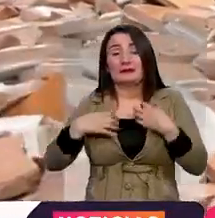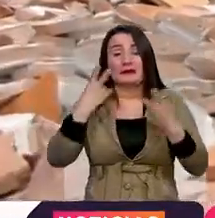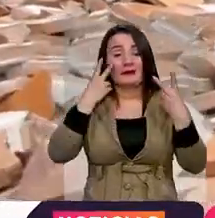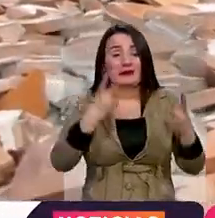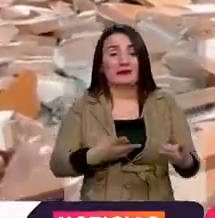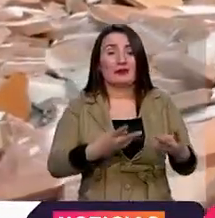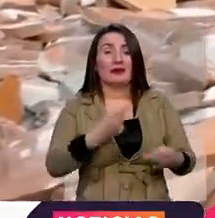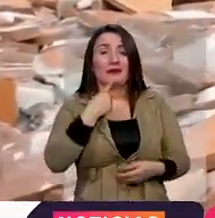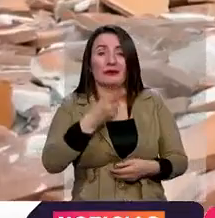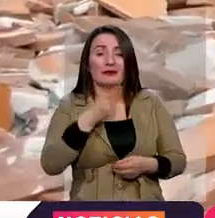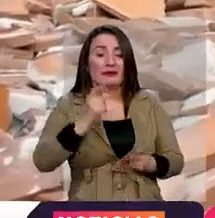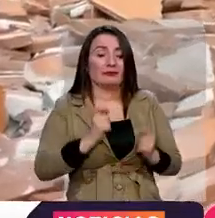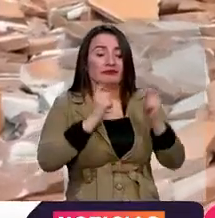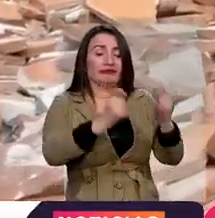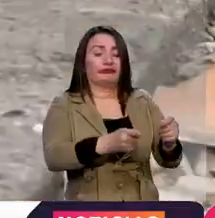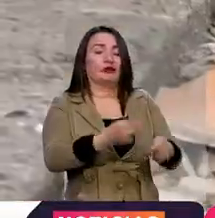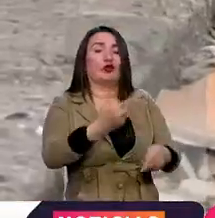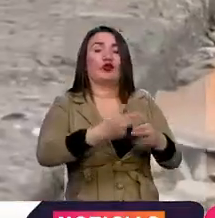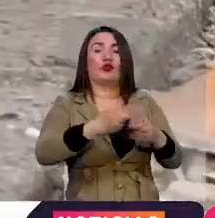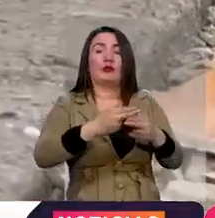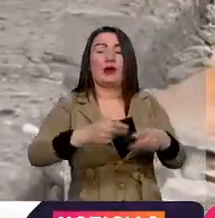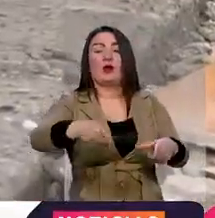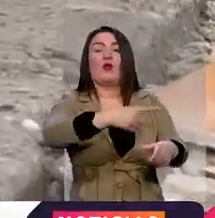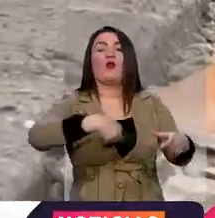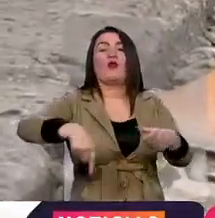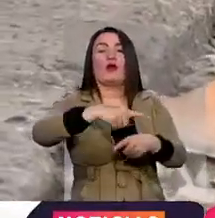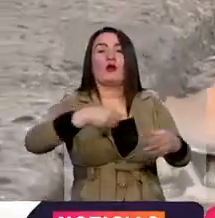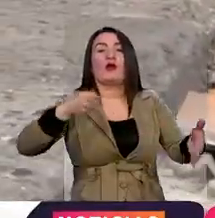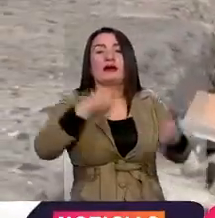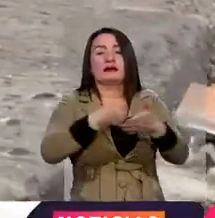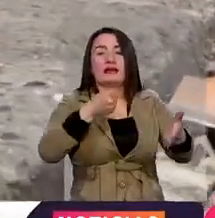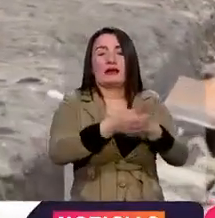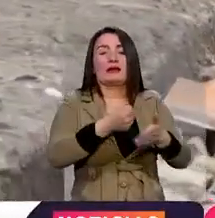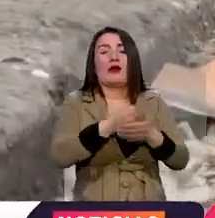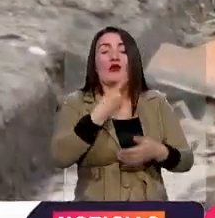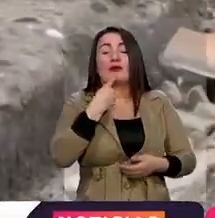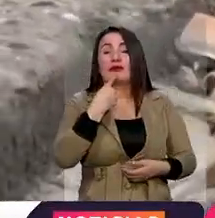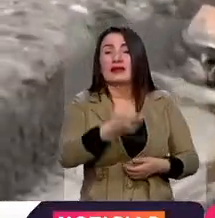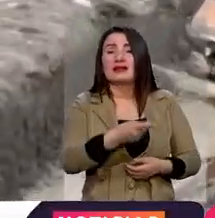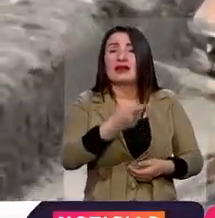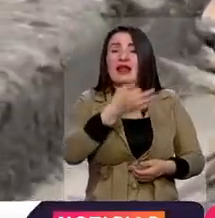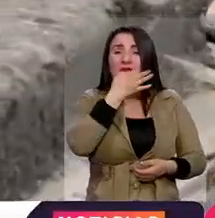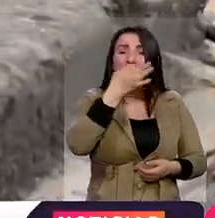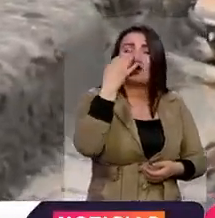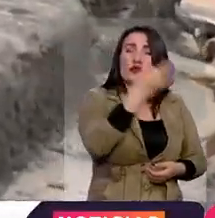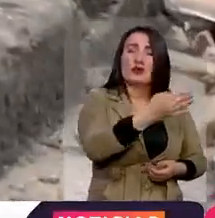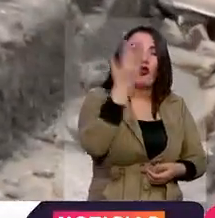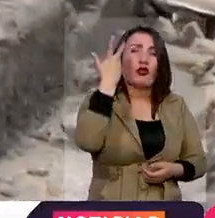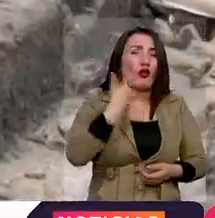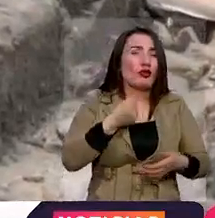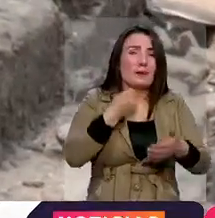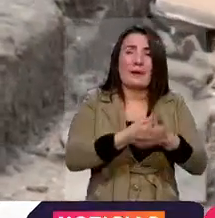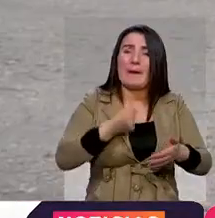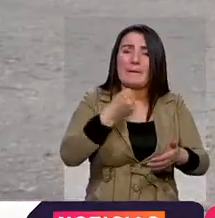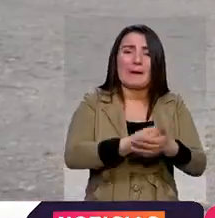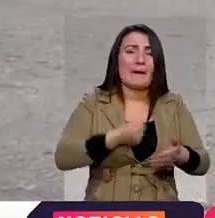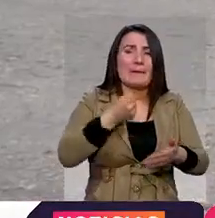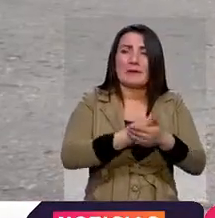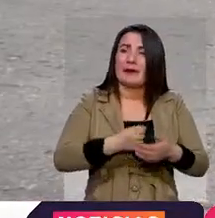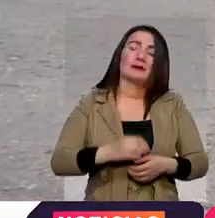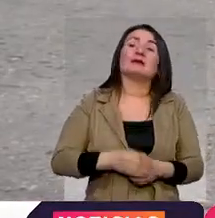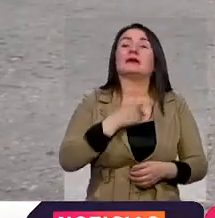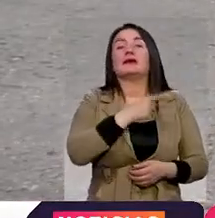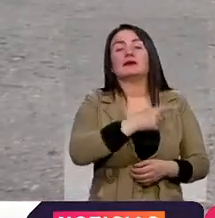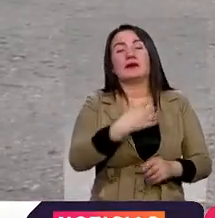ya lo bautizaron. Le dicen el hueco de los accidentados y denuncian que casi a diario se presentan siniestros. Eso